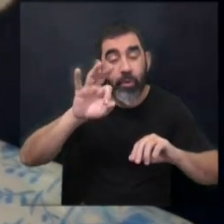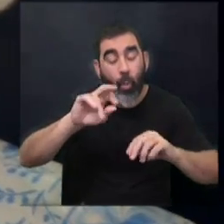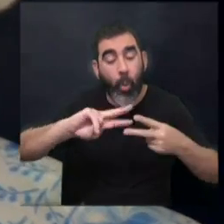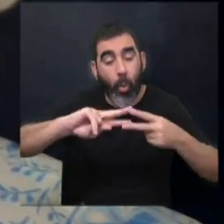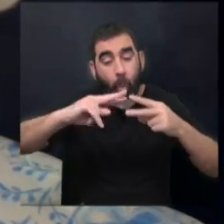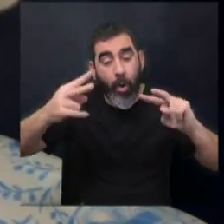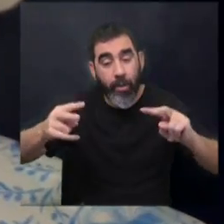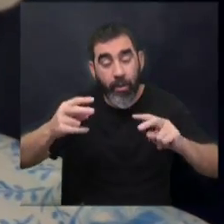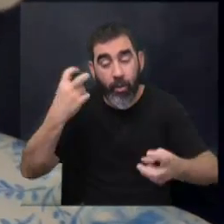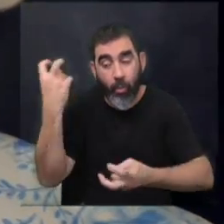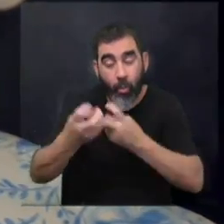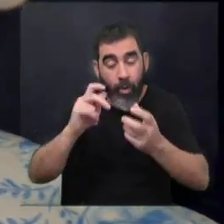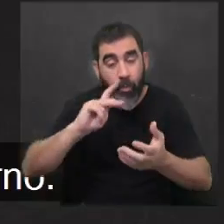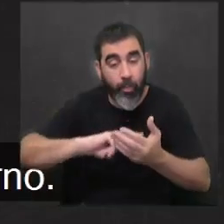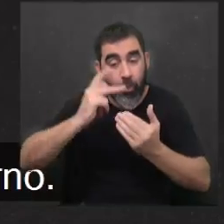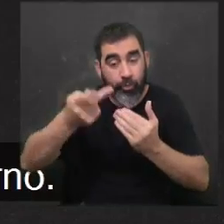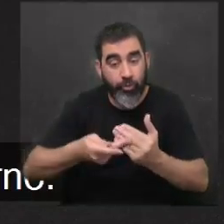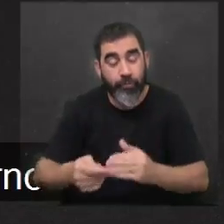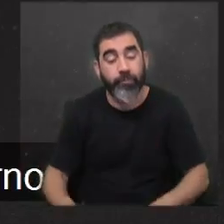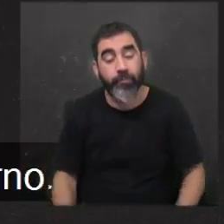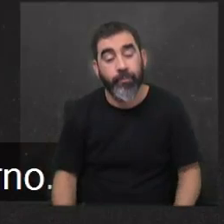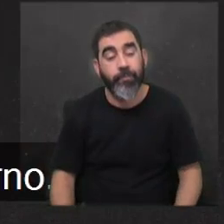están colectando en el proyecto del Genoma Uruguayo.